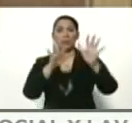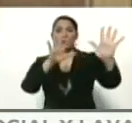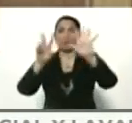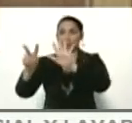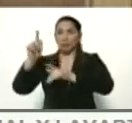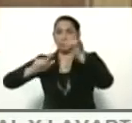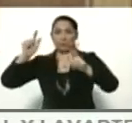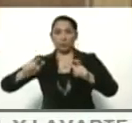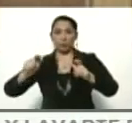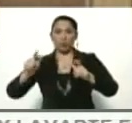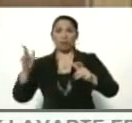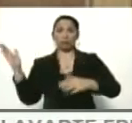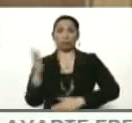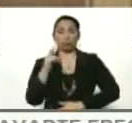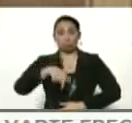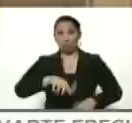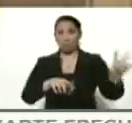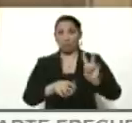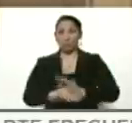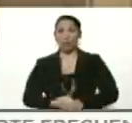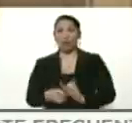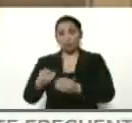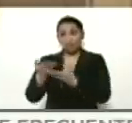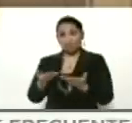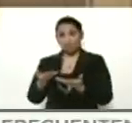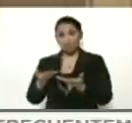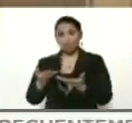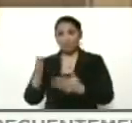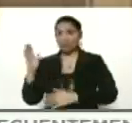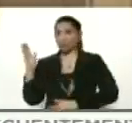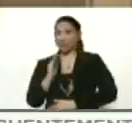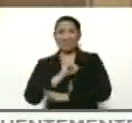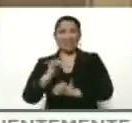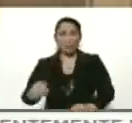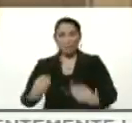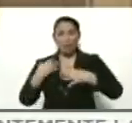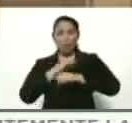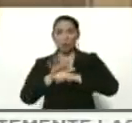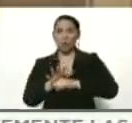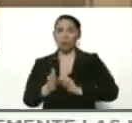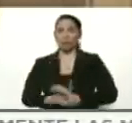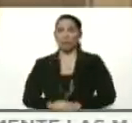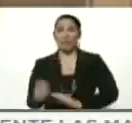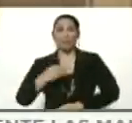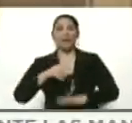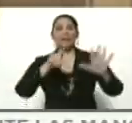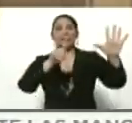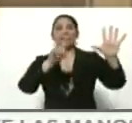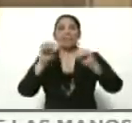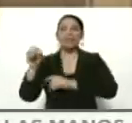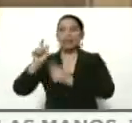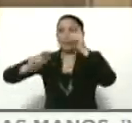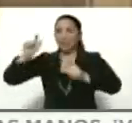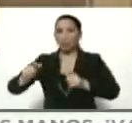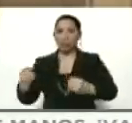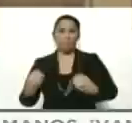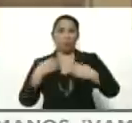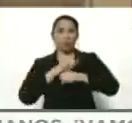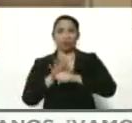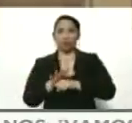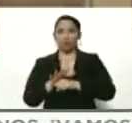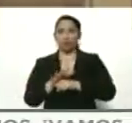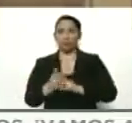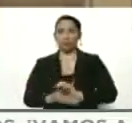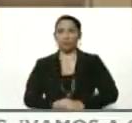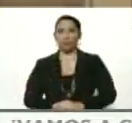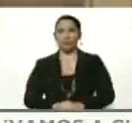48.017 connacionales. Y de esos vinieron ya contagiados más de 600 personas,